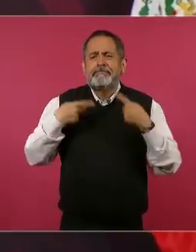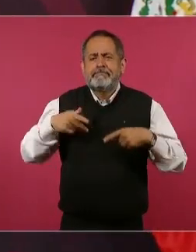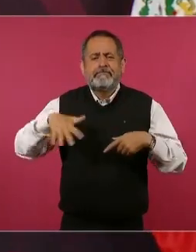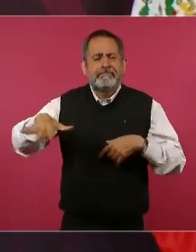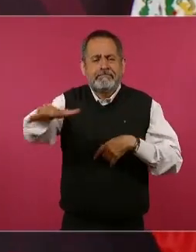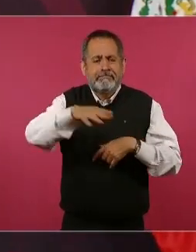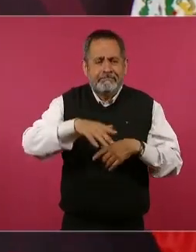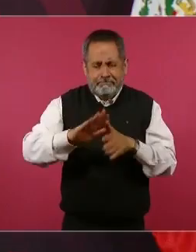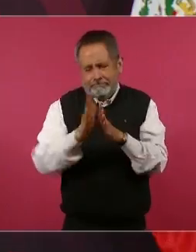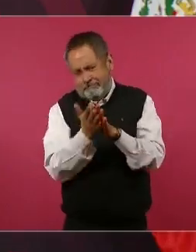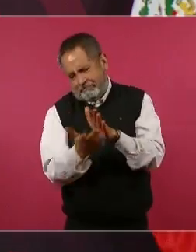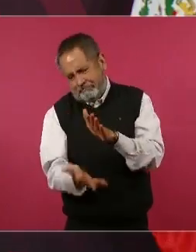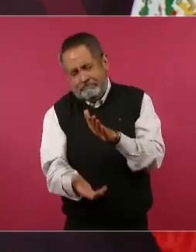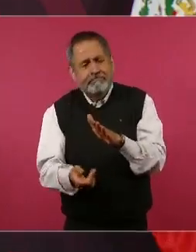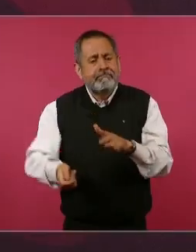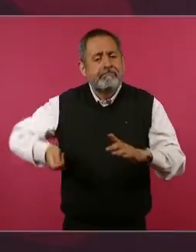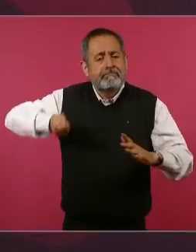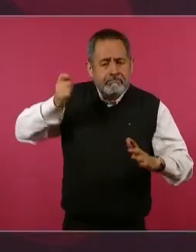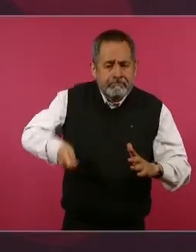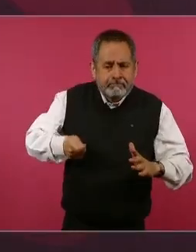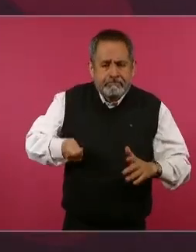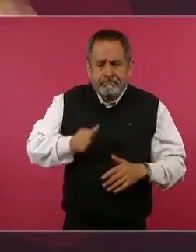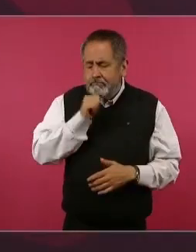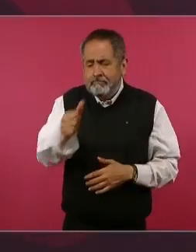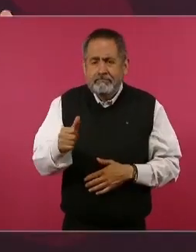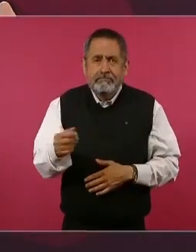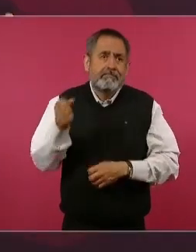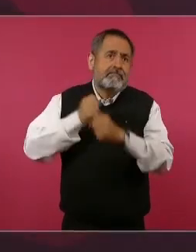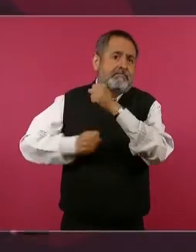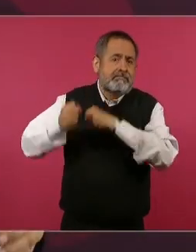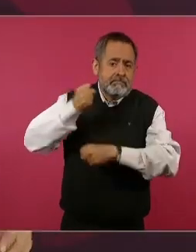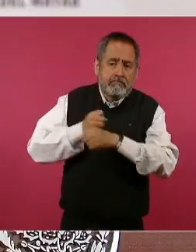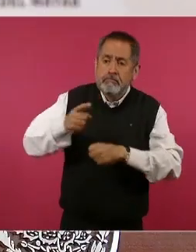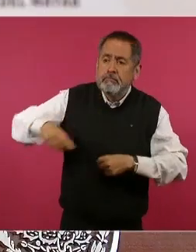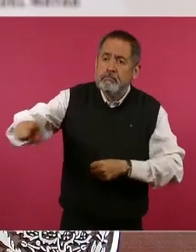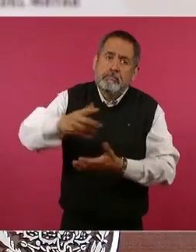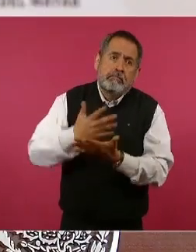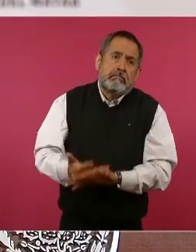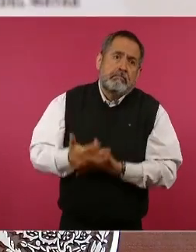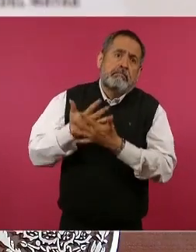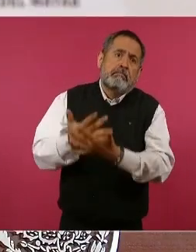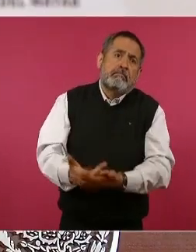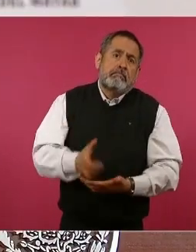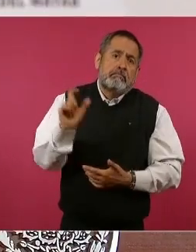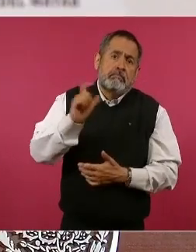sin sentencia desde hace años.